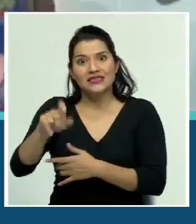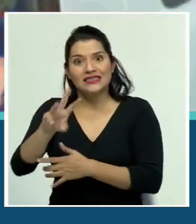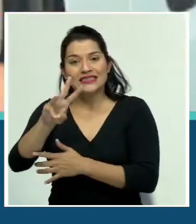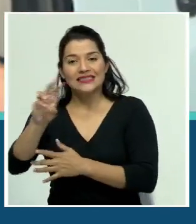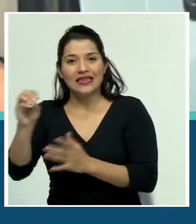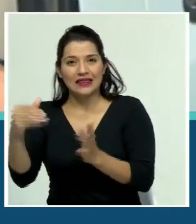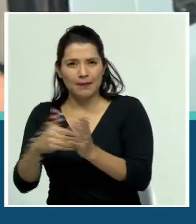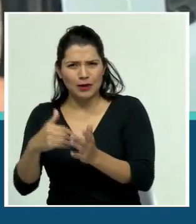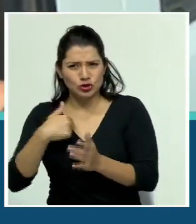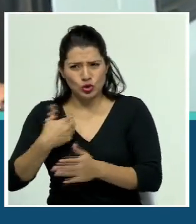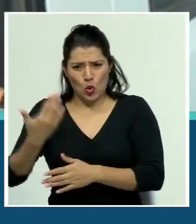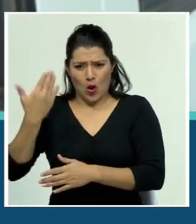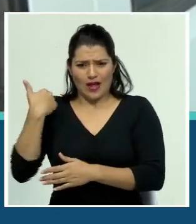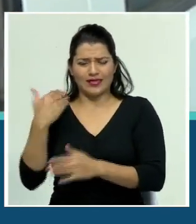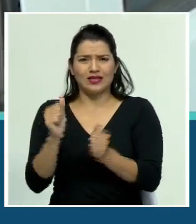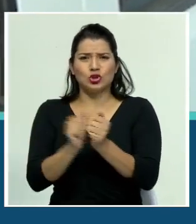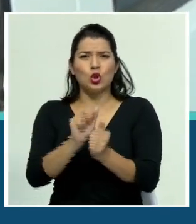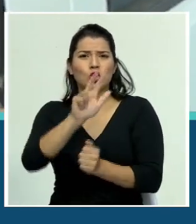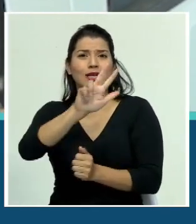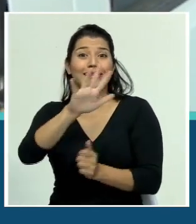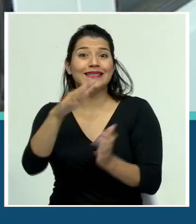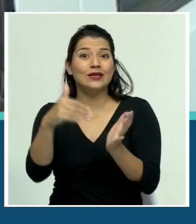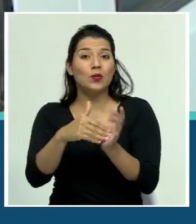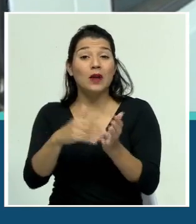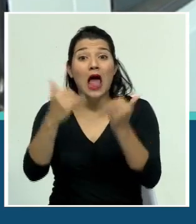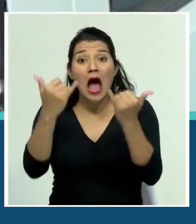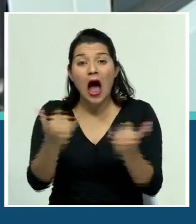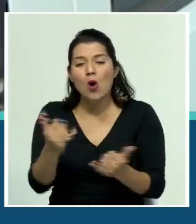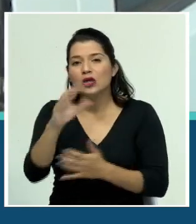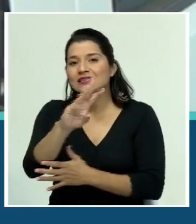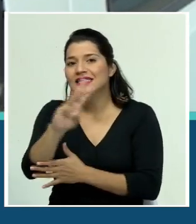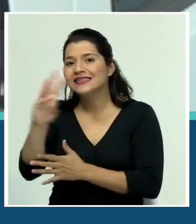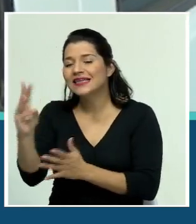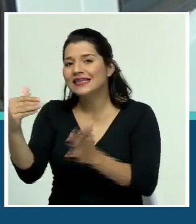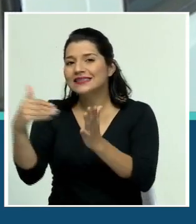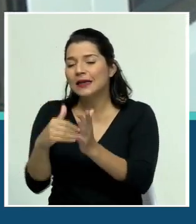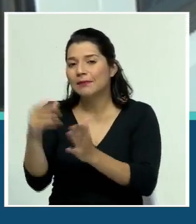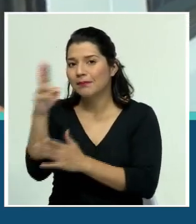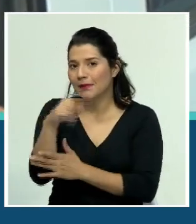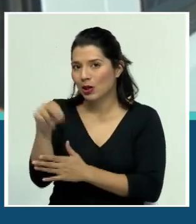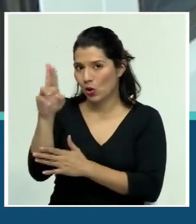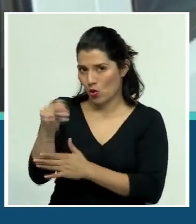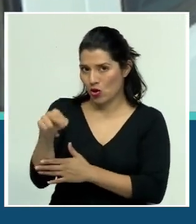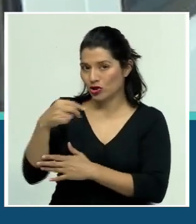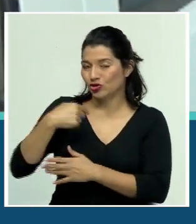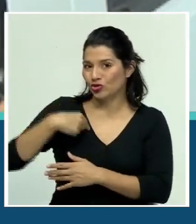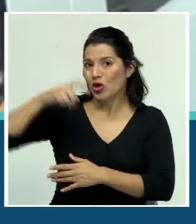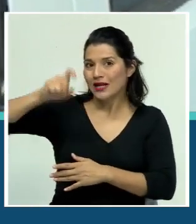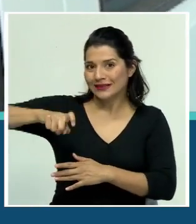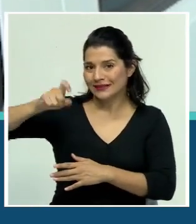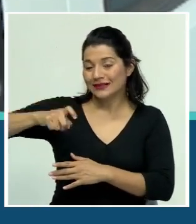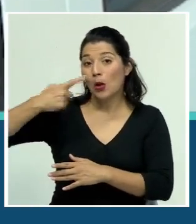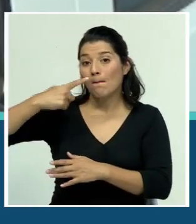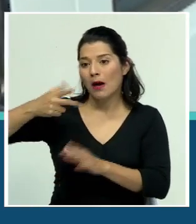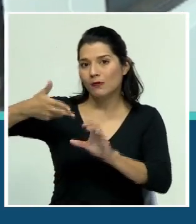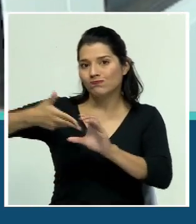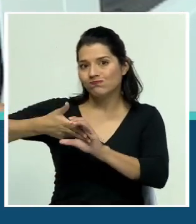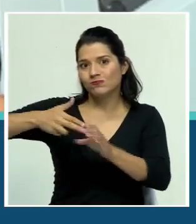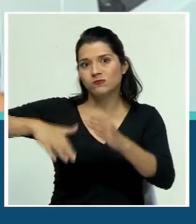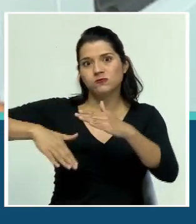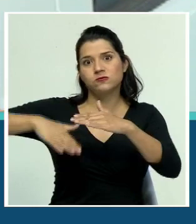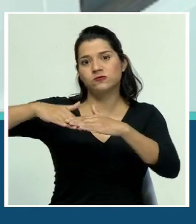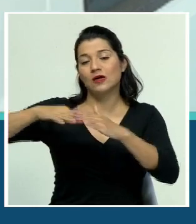la llenaba con 35,000 colones, ahora son 66,000 colones lo que tengo que echar de